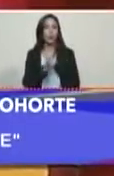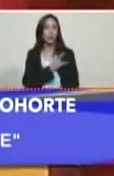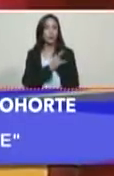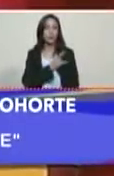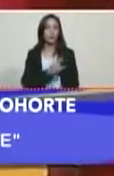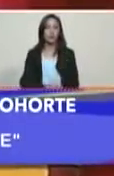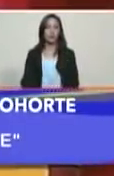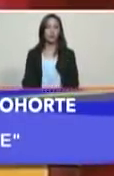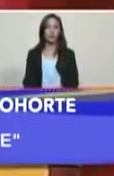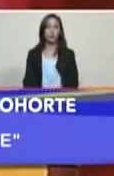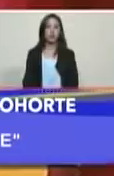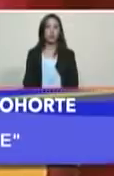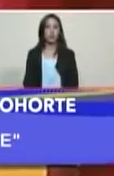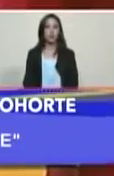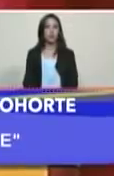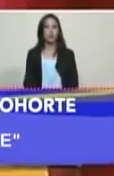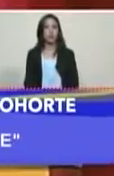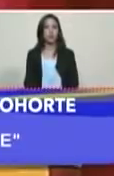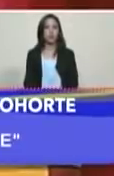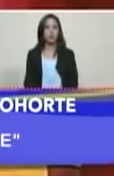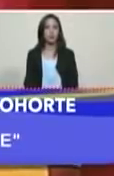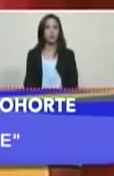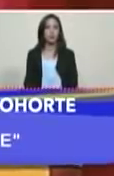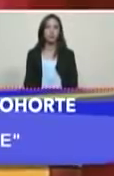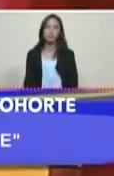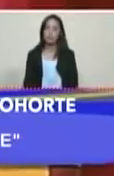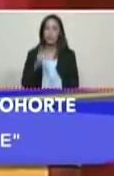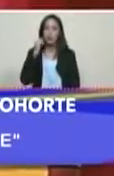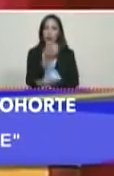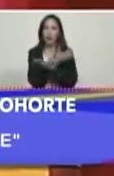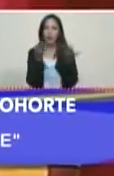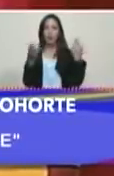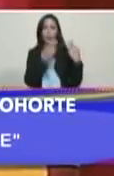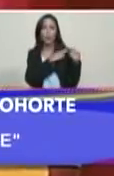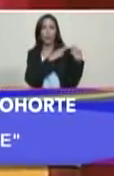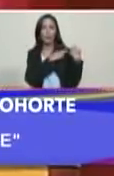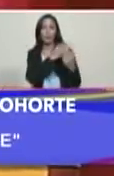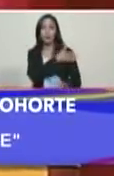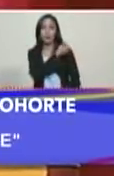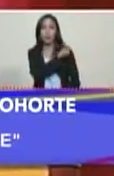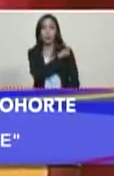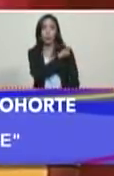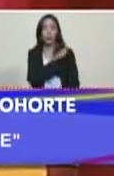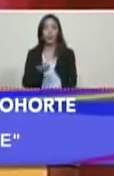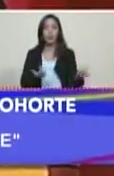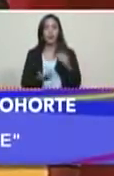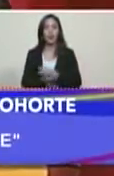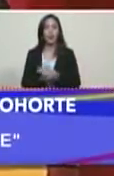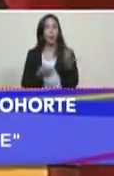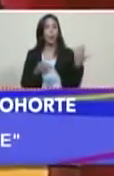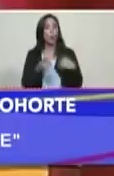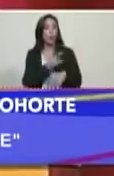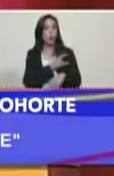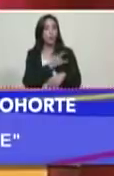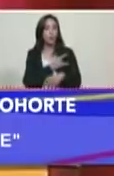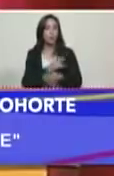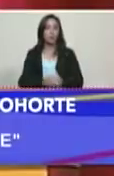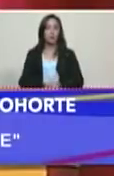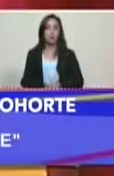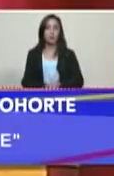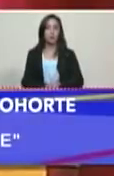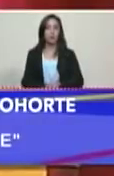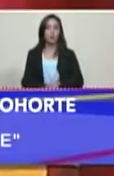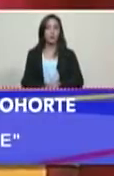viceministros, viceministras, autoridades de la Universidad Nacional Experimental Simón Rodríguez